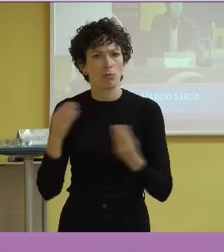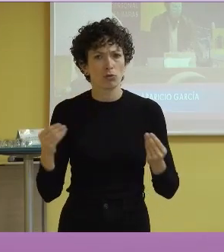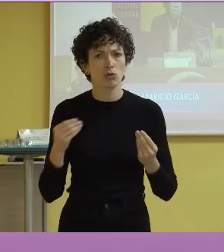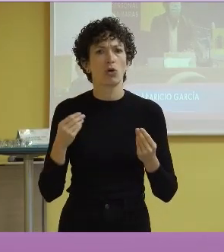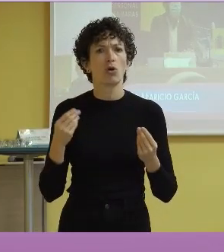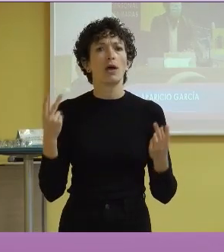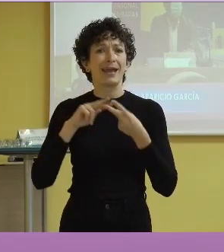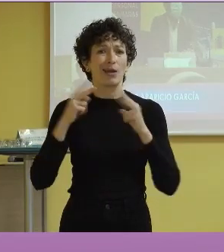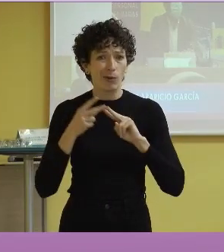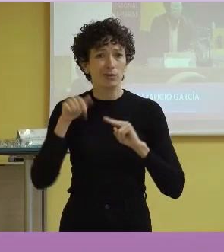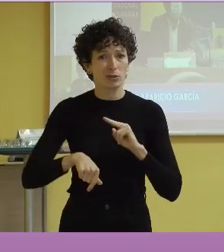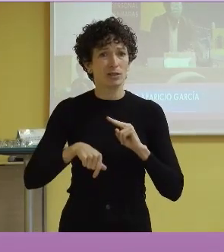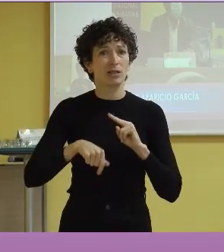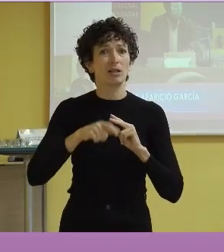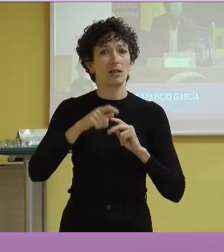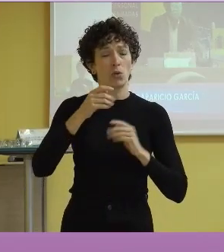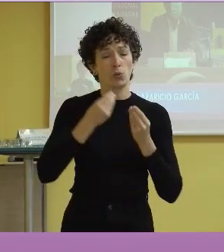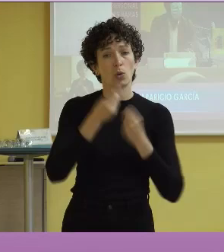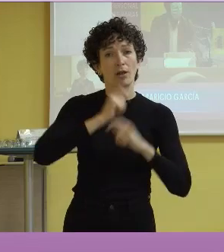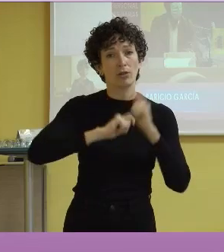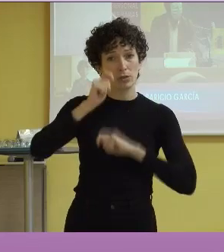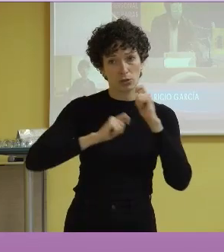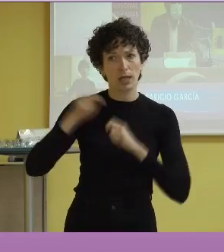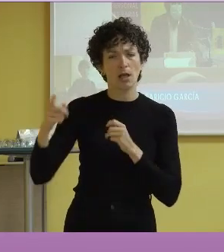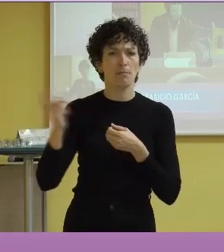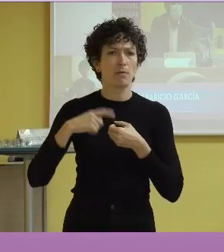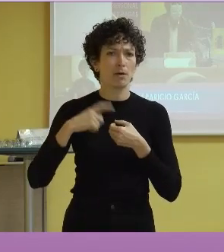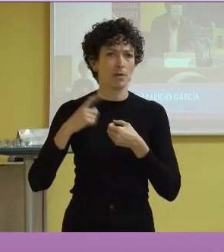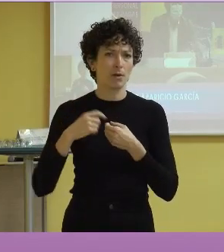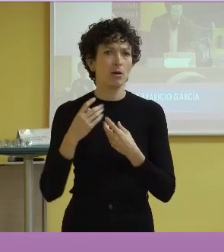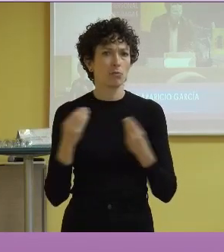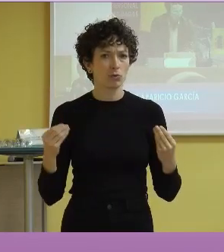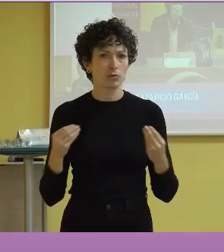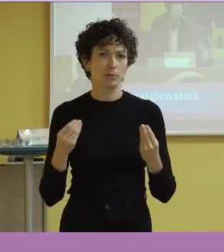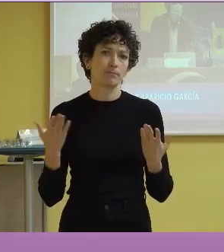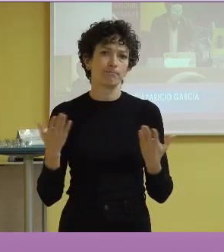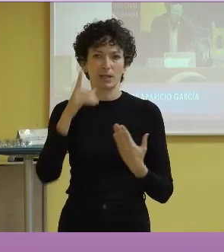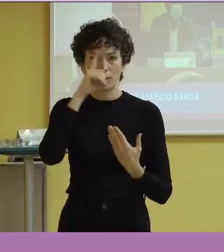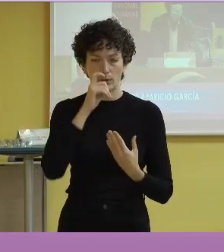también a asociaciones, en este caso a FEDAES. Así que un recuerdo y una mención especial para Pilar Martín.